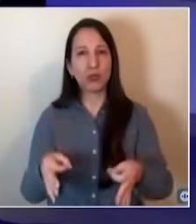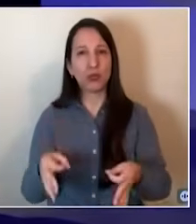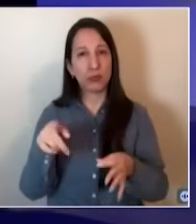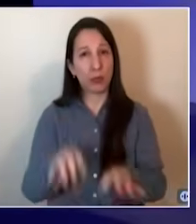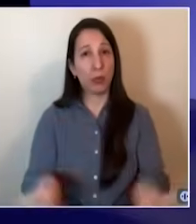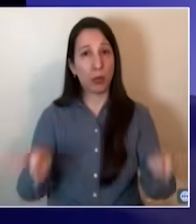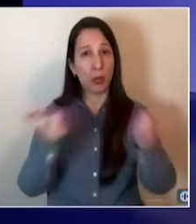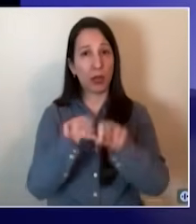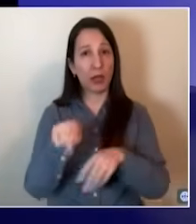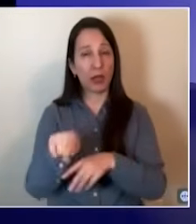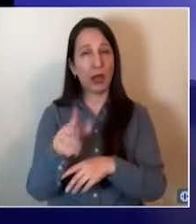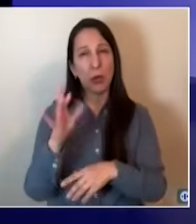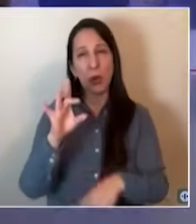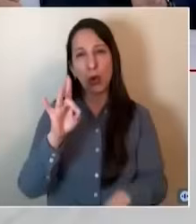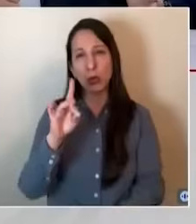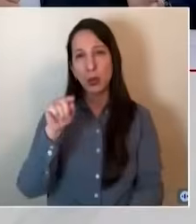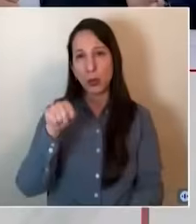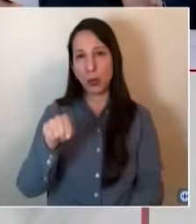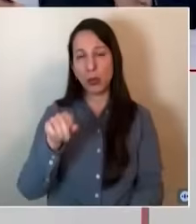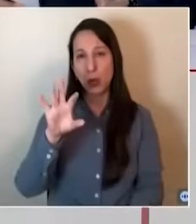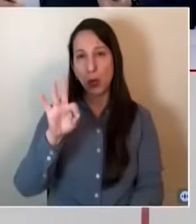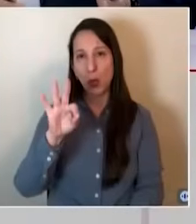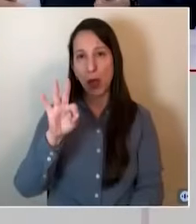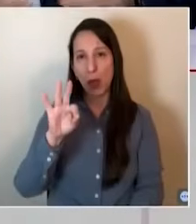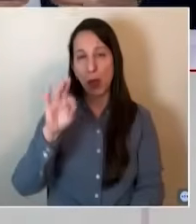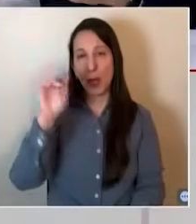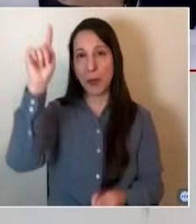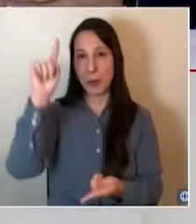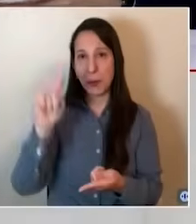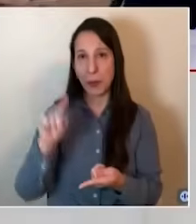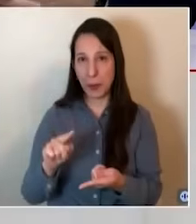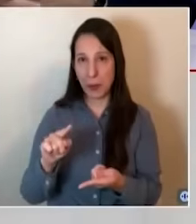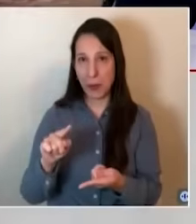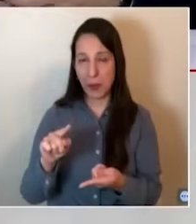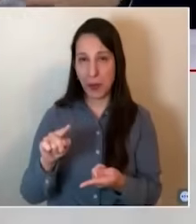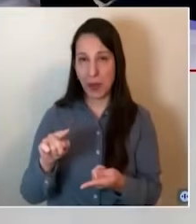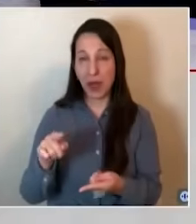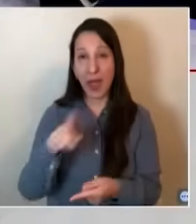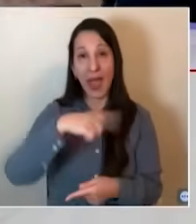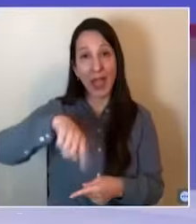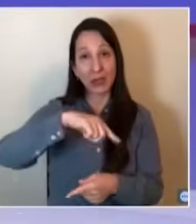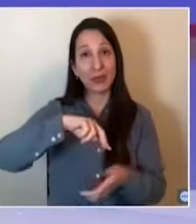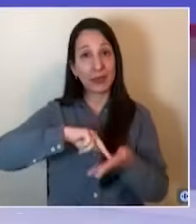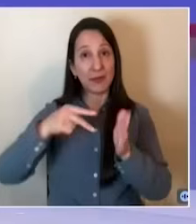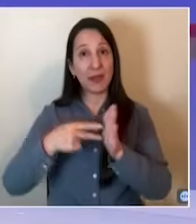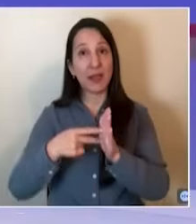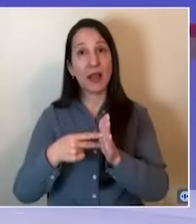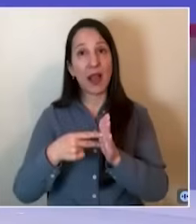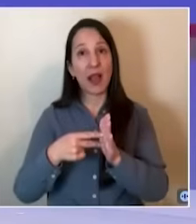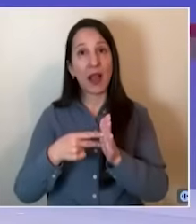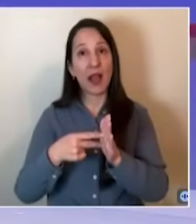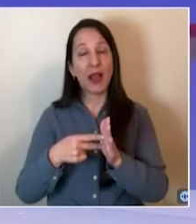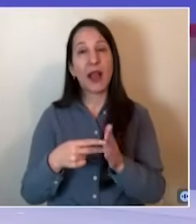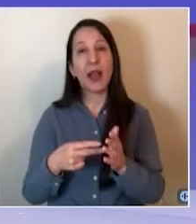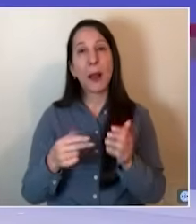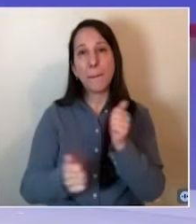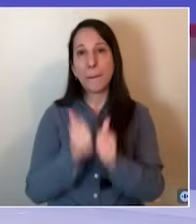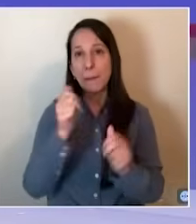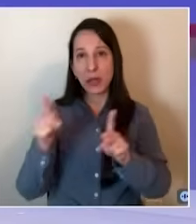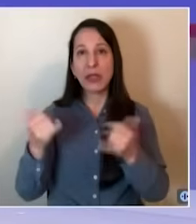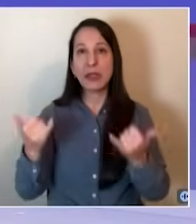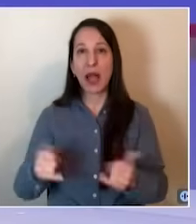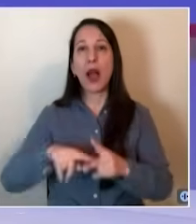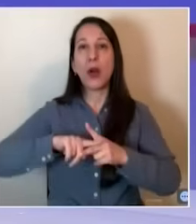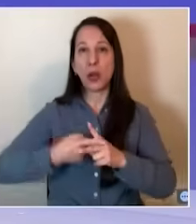de un 8.9 se redujeron los indecisos, y eso significa que ya estamos iniciando una competencia